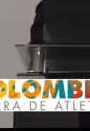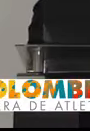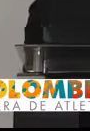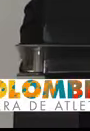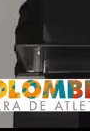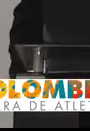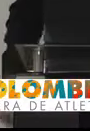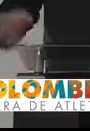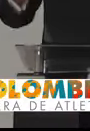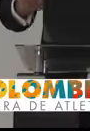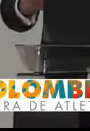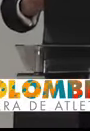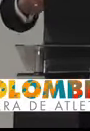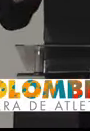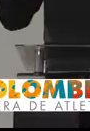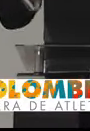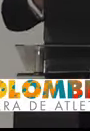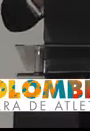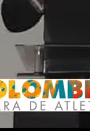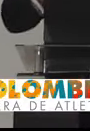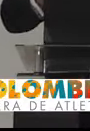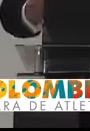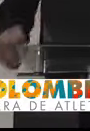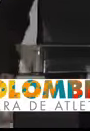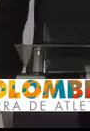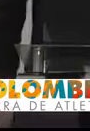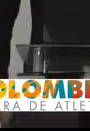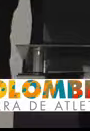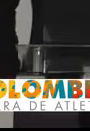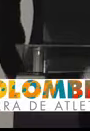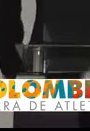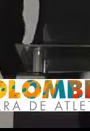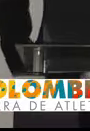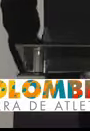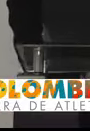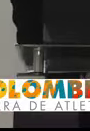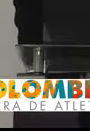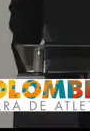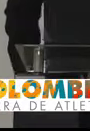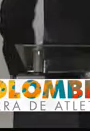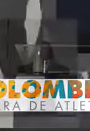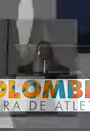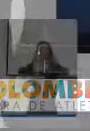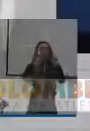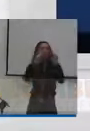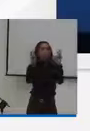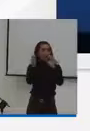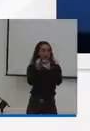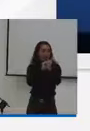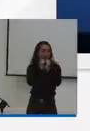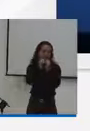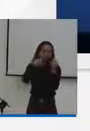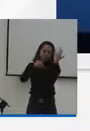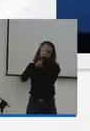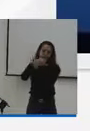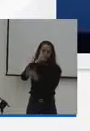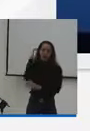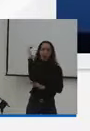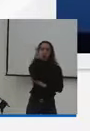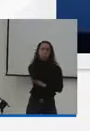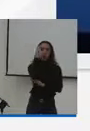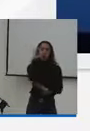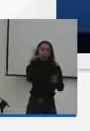porque hoy que somos el ministerio del deporte el ente rector del deporte en colombia